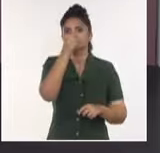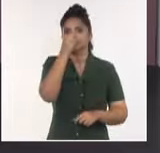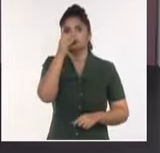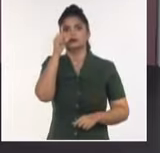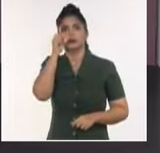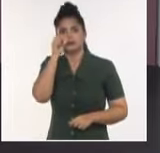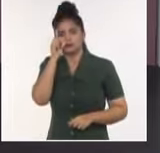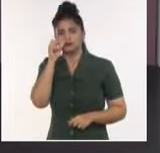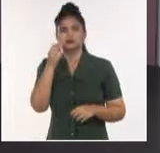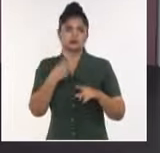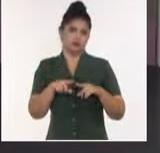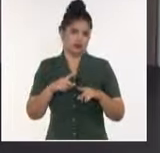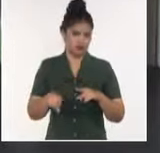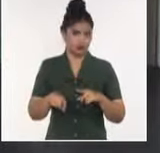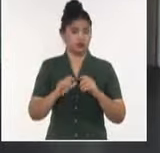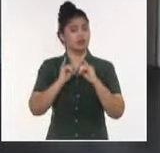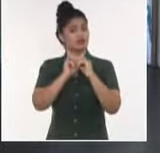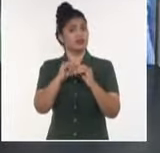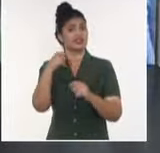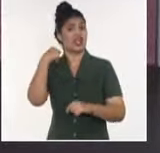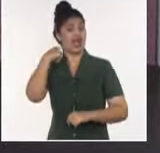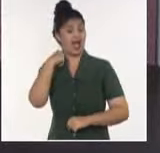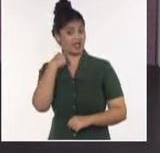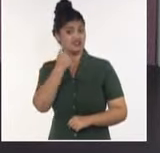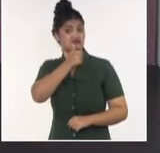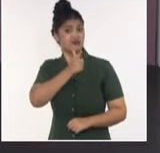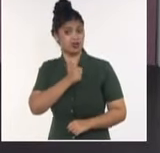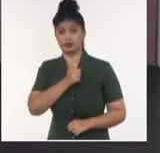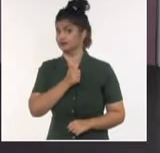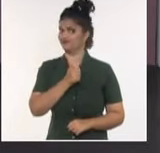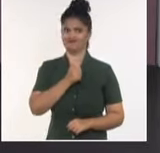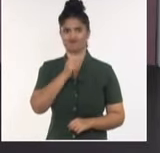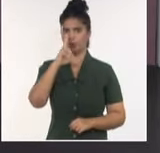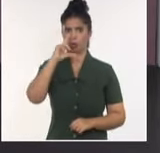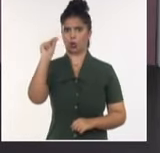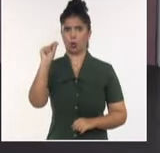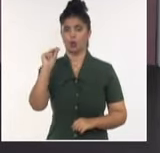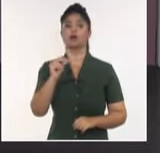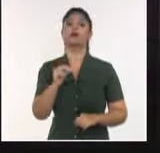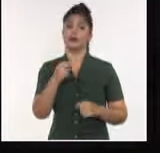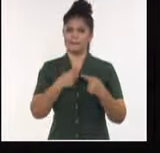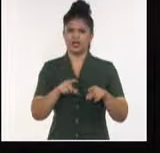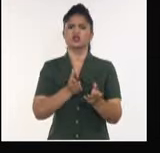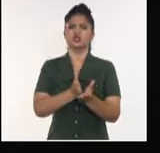Petro reconoció que no han sido años fáciles, pero afirmó que dará todo para conseguir las metas.